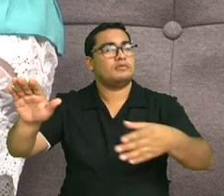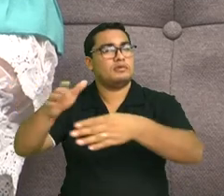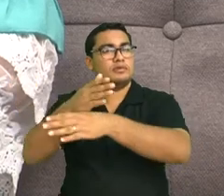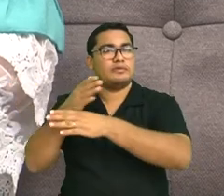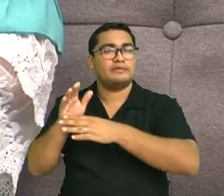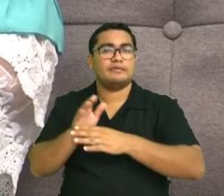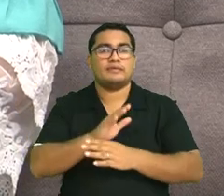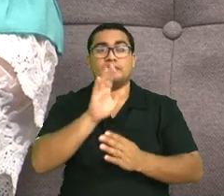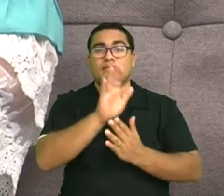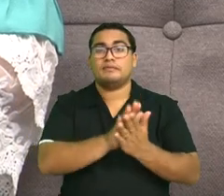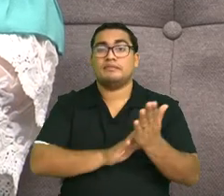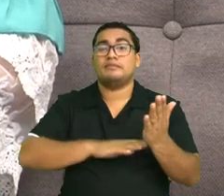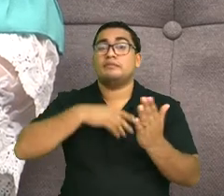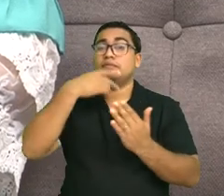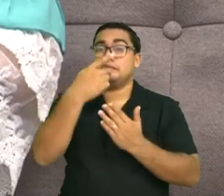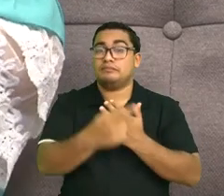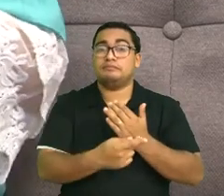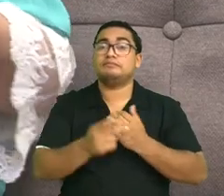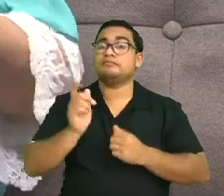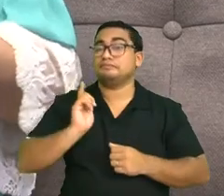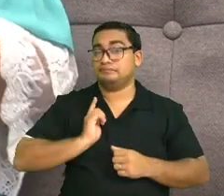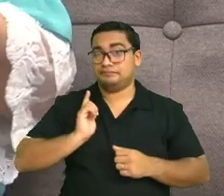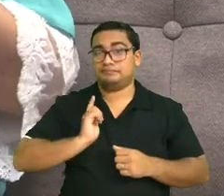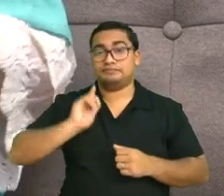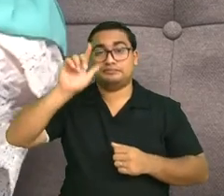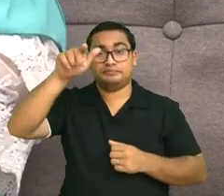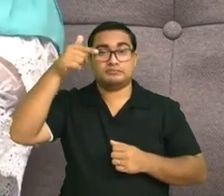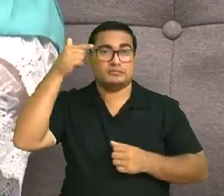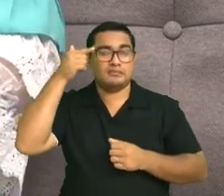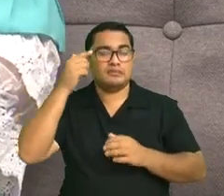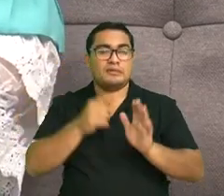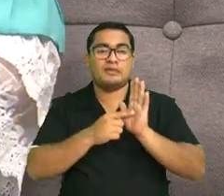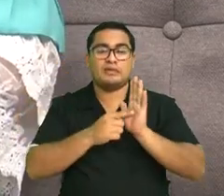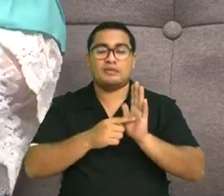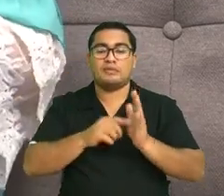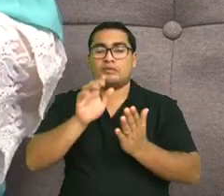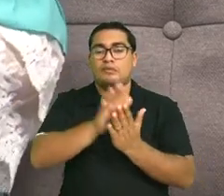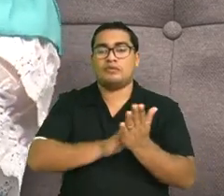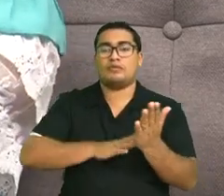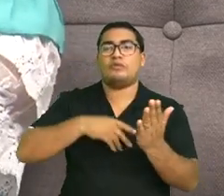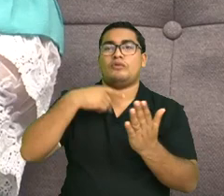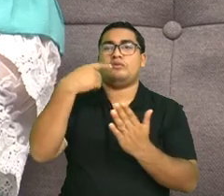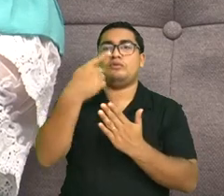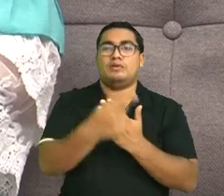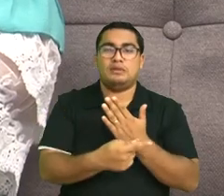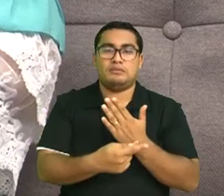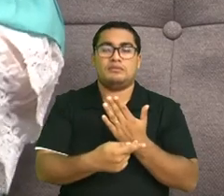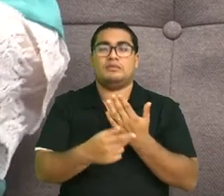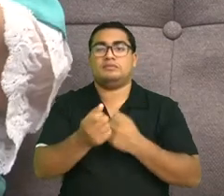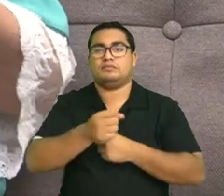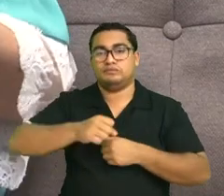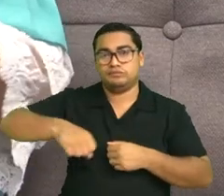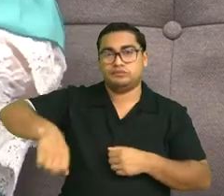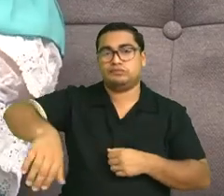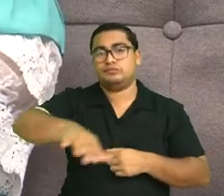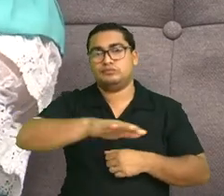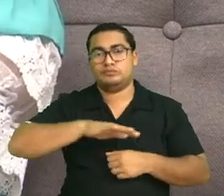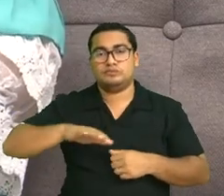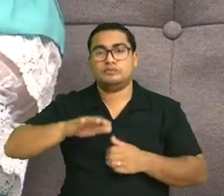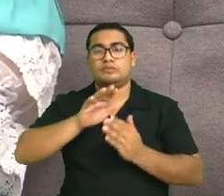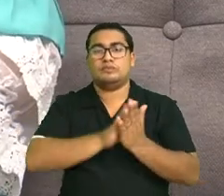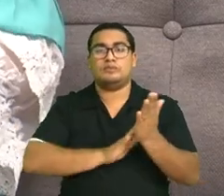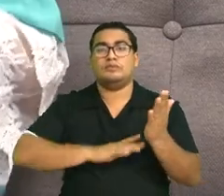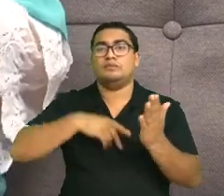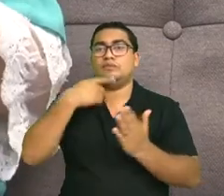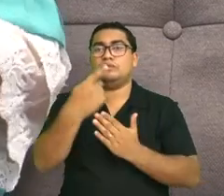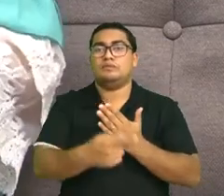programas que tiene el gobierno, y estamos hablando de programas sociales, de programas desde la restitución del